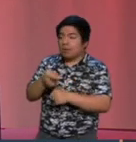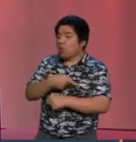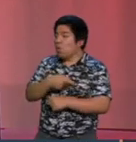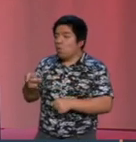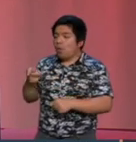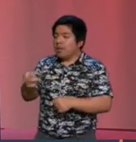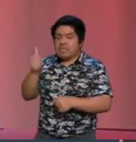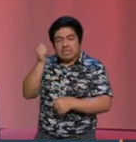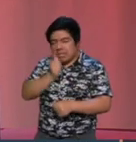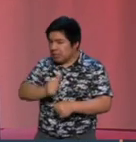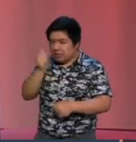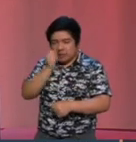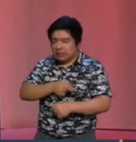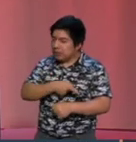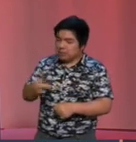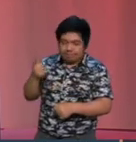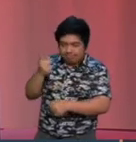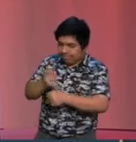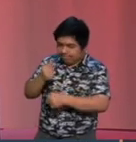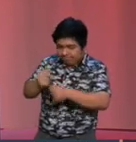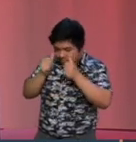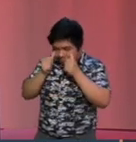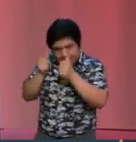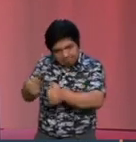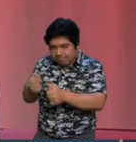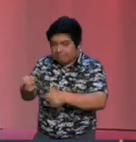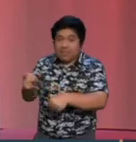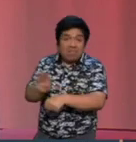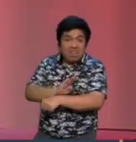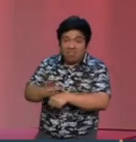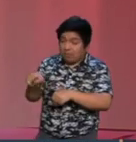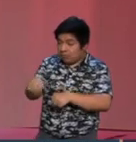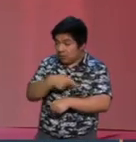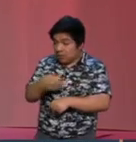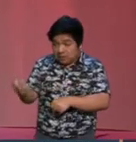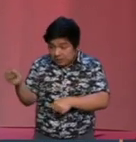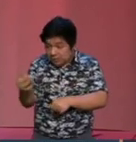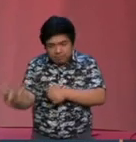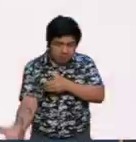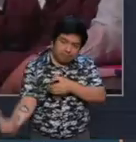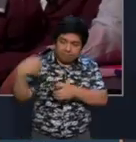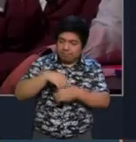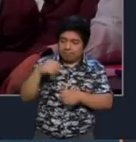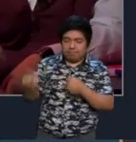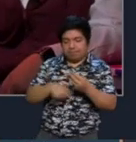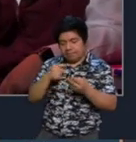pobres. Siempre, siempre, siempre beneficiar e incluir a quien más lo necesita.